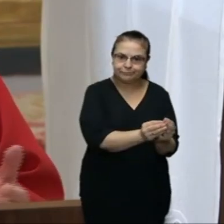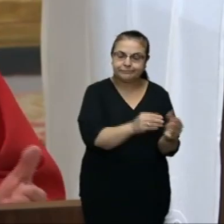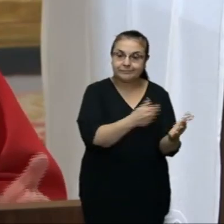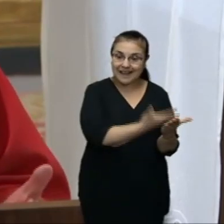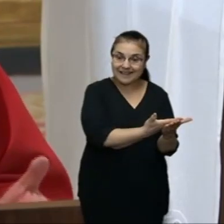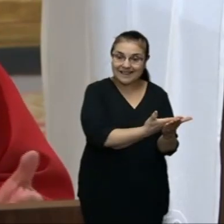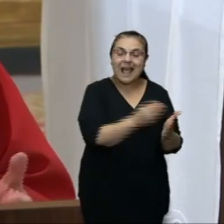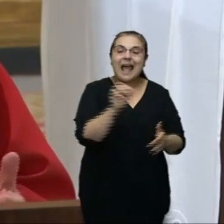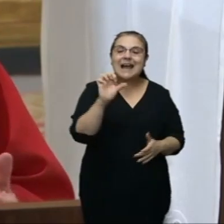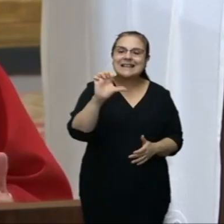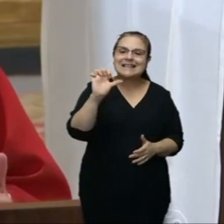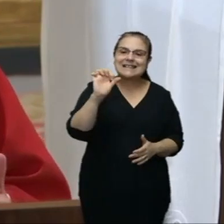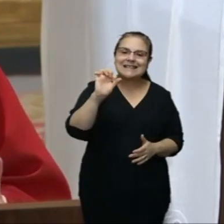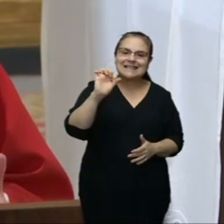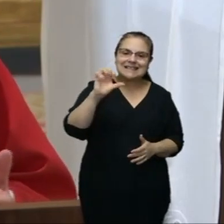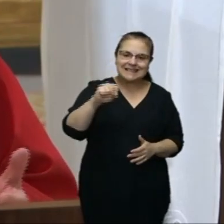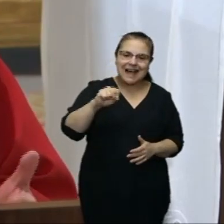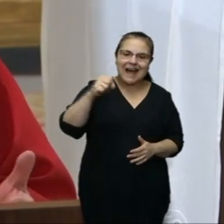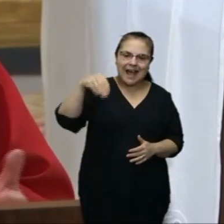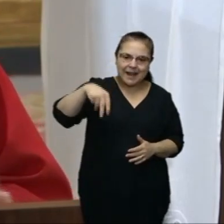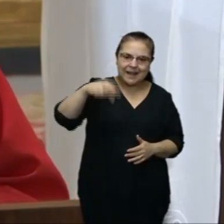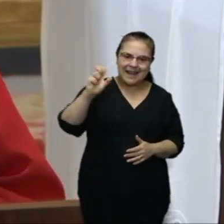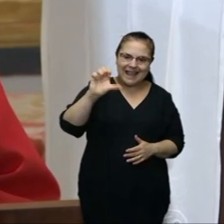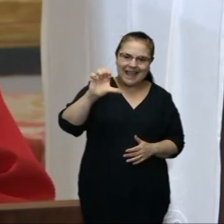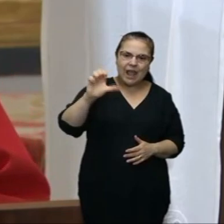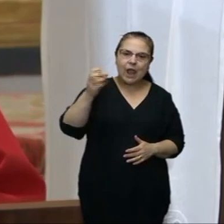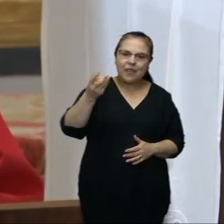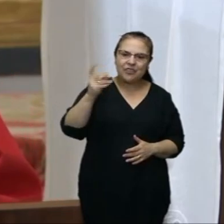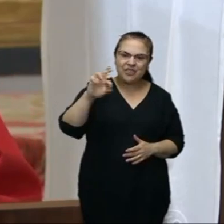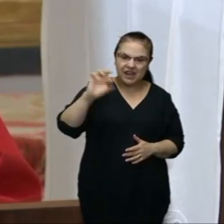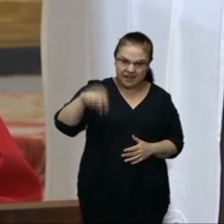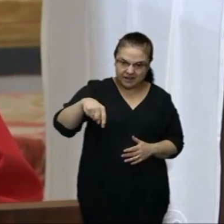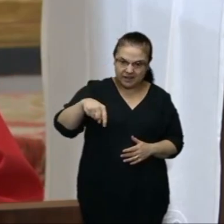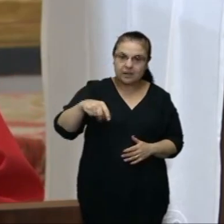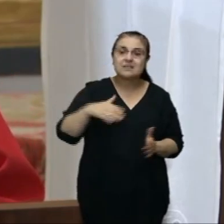que es el mismo juzgado, por decirlo así,